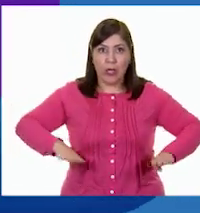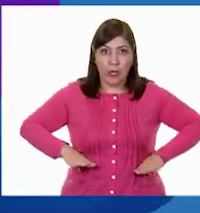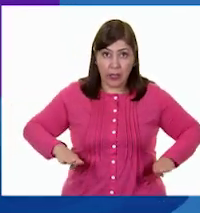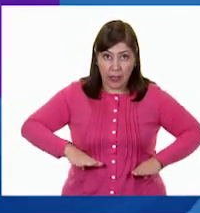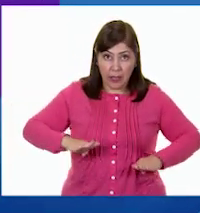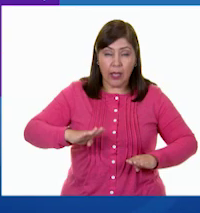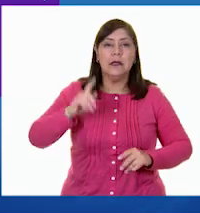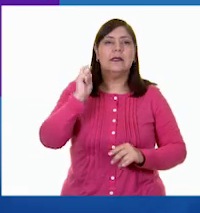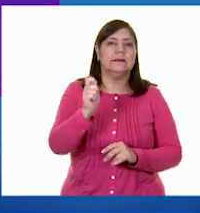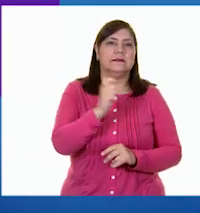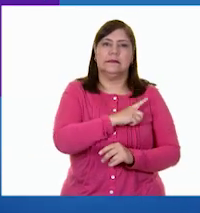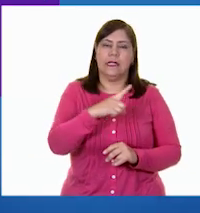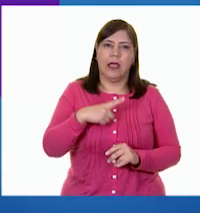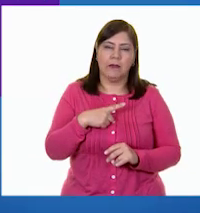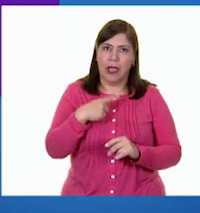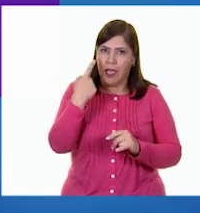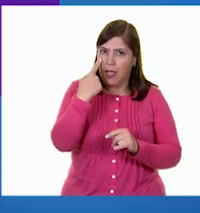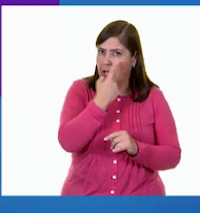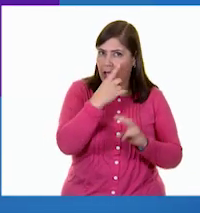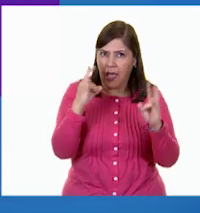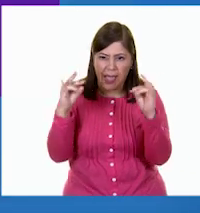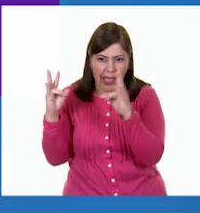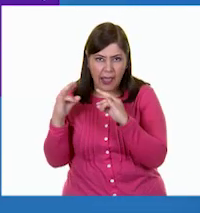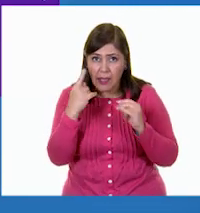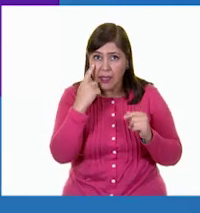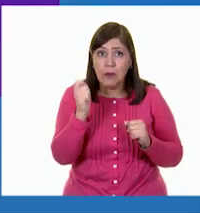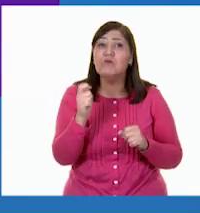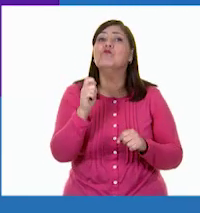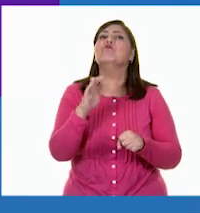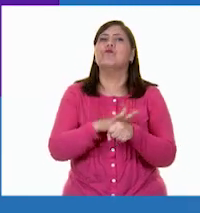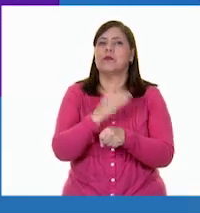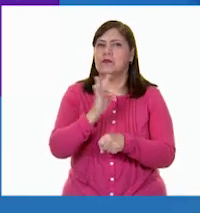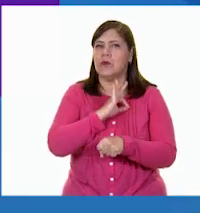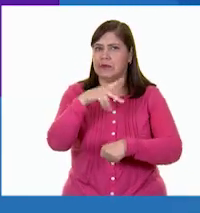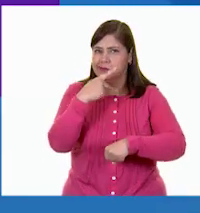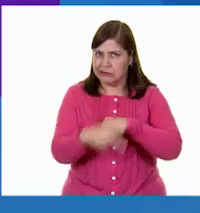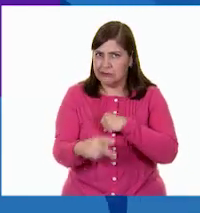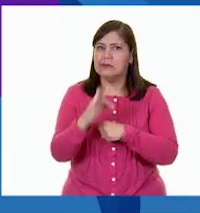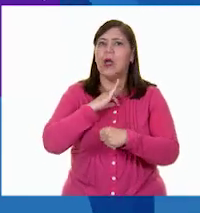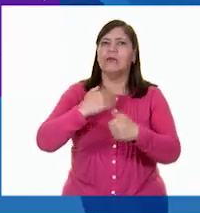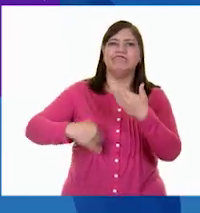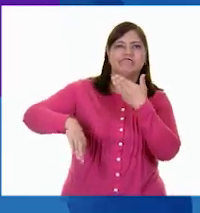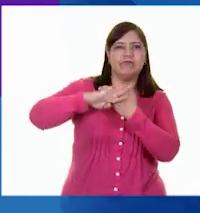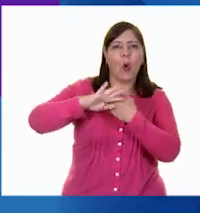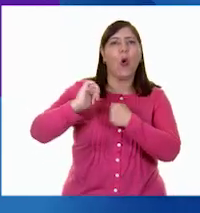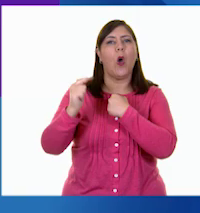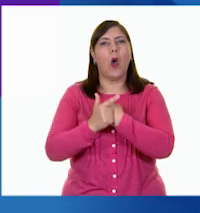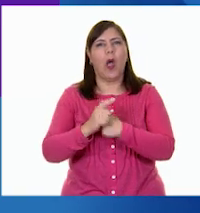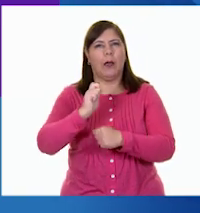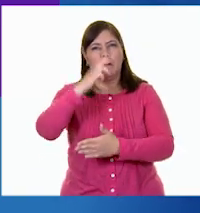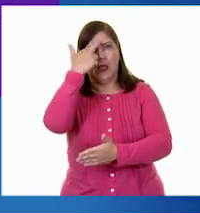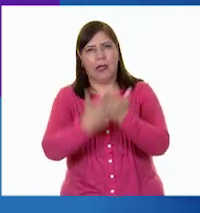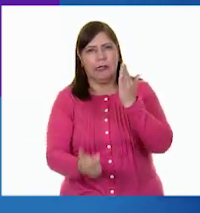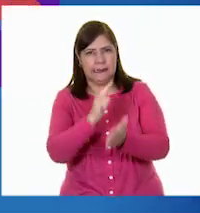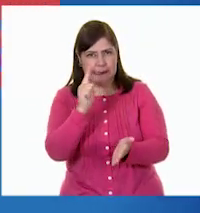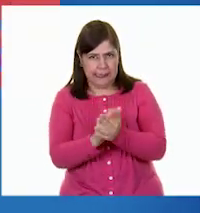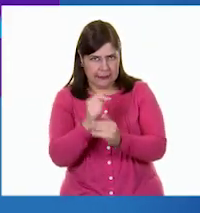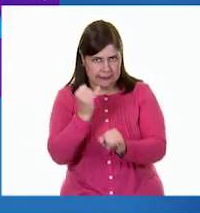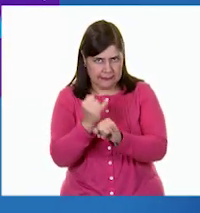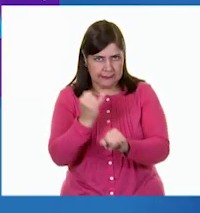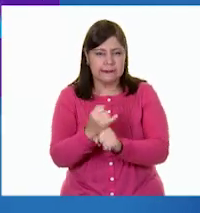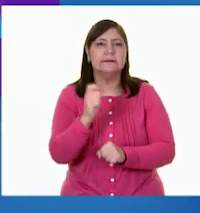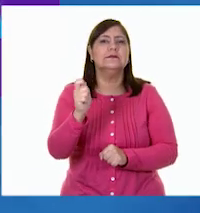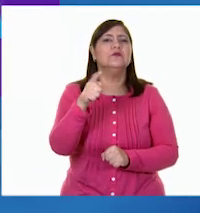antisociales, debes permanecer alerta, pues podrías llegar a ser víctima de algún ciberdelito. Por ejemplo, si detectas que